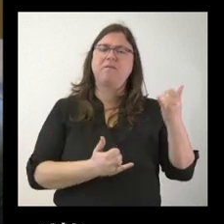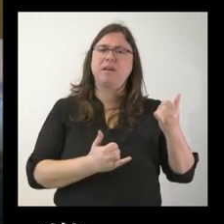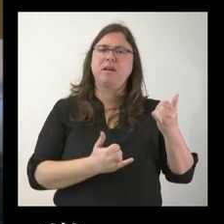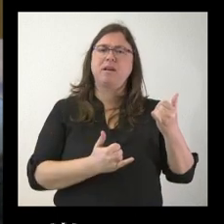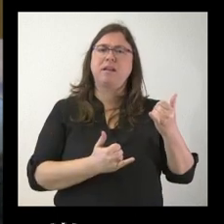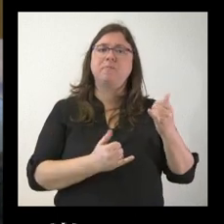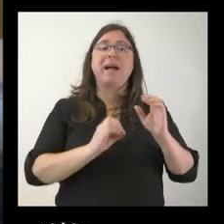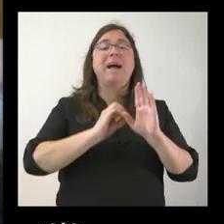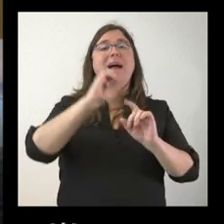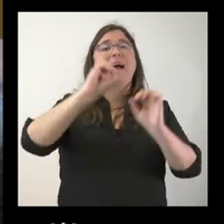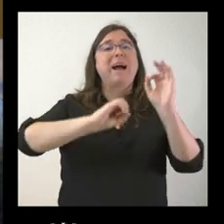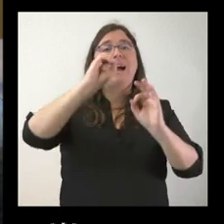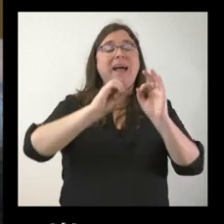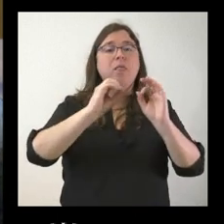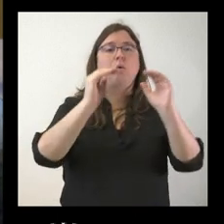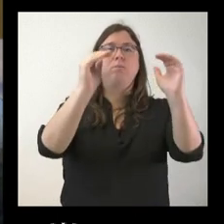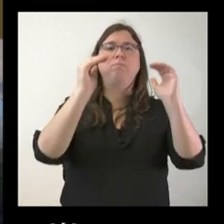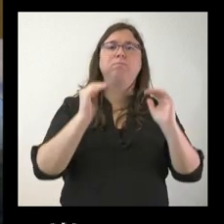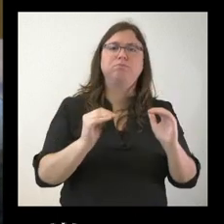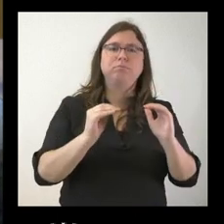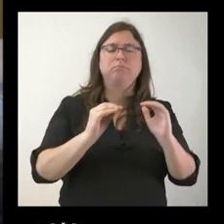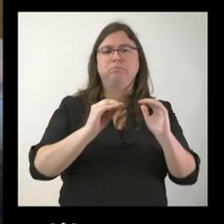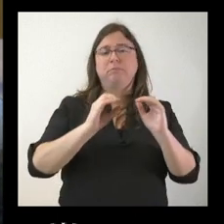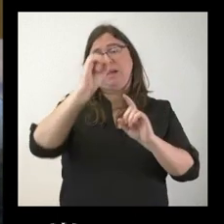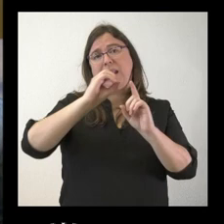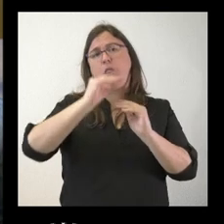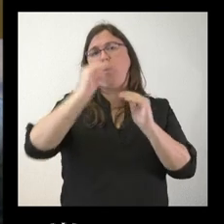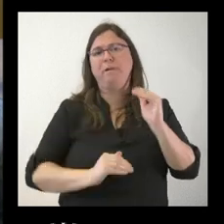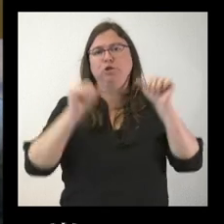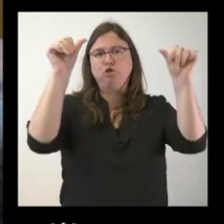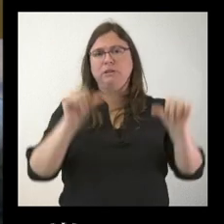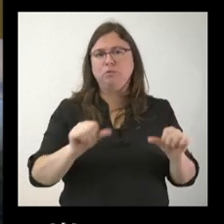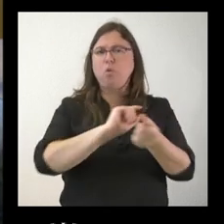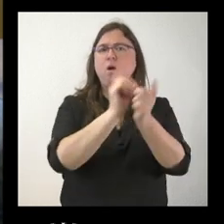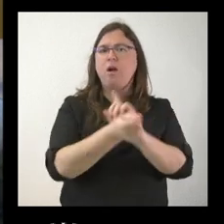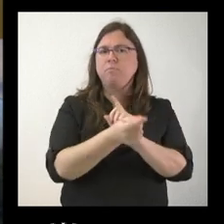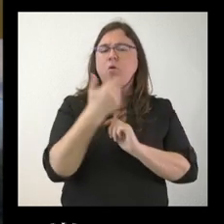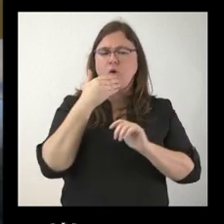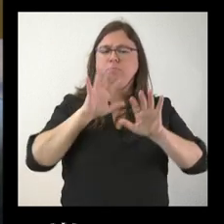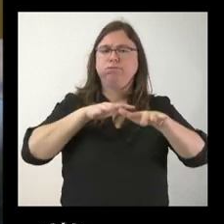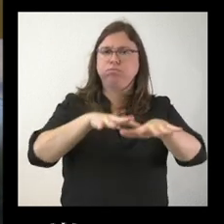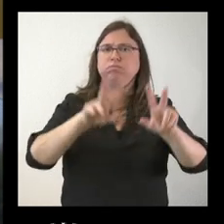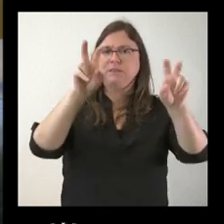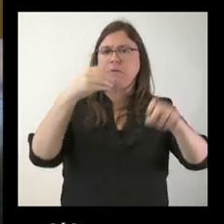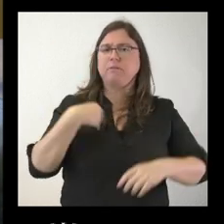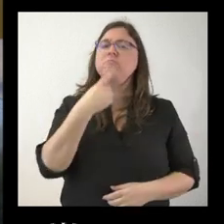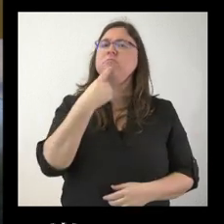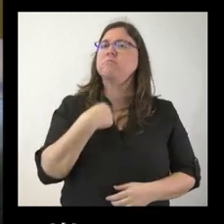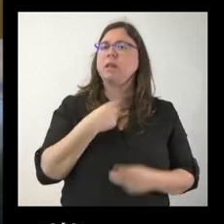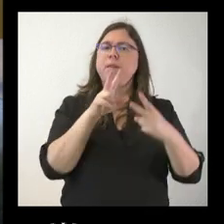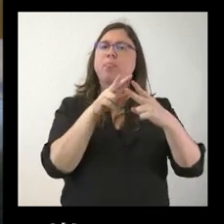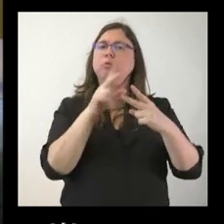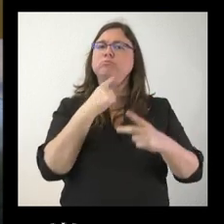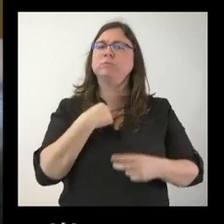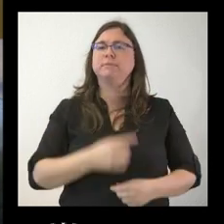de grado su titulación y de hecho hoy se ha movilizado también por este por este tema que nos puede decir de estas dos